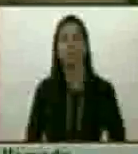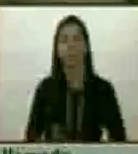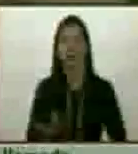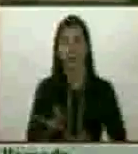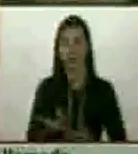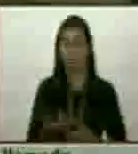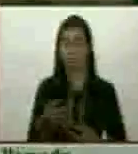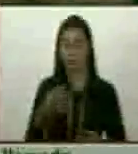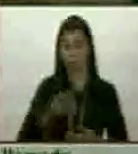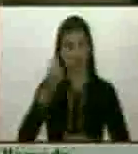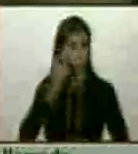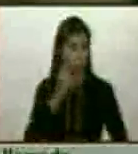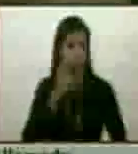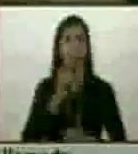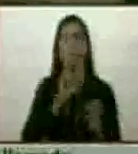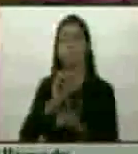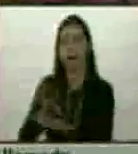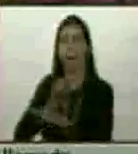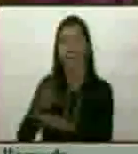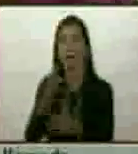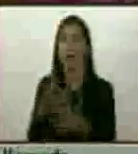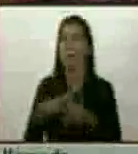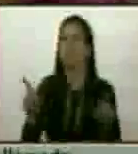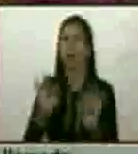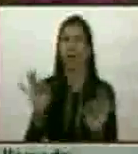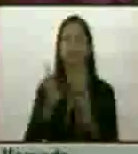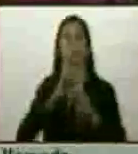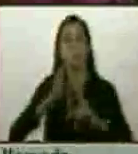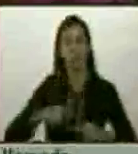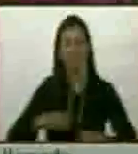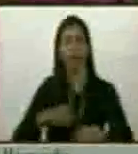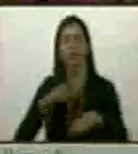una respuesta por parte de las autoridades. Hacemos